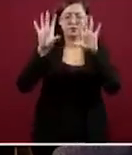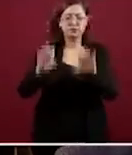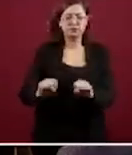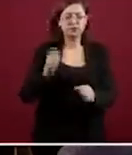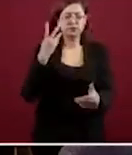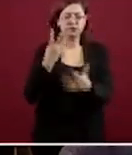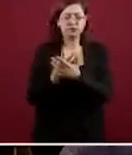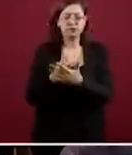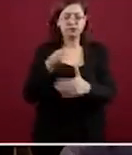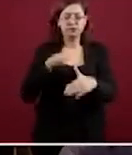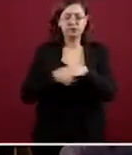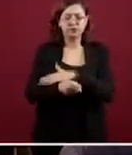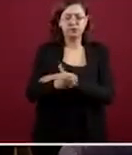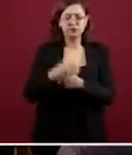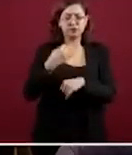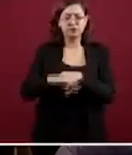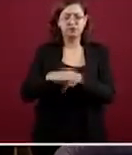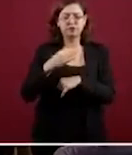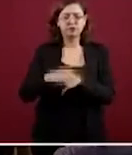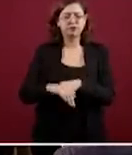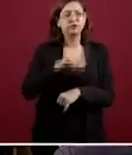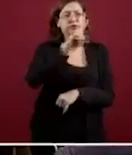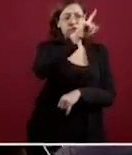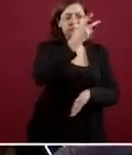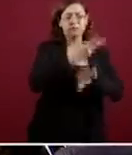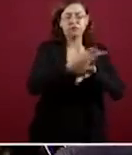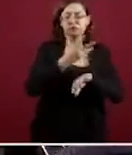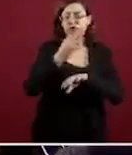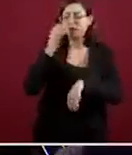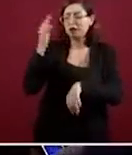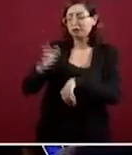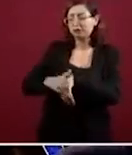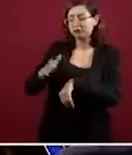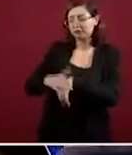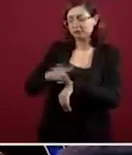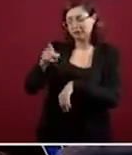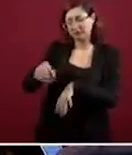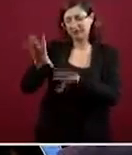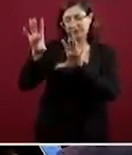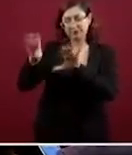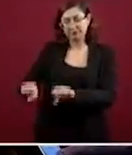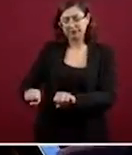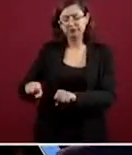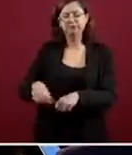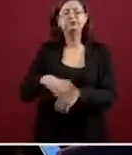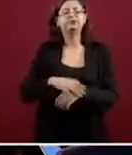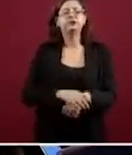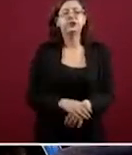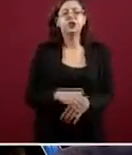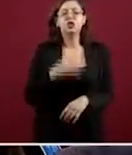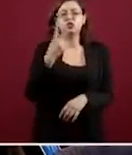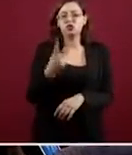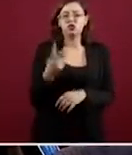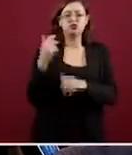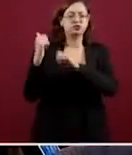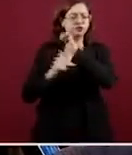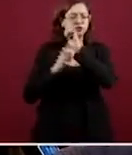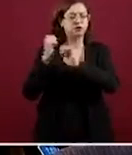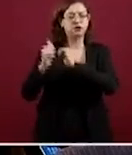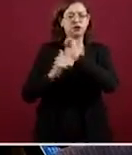que va a dirigirme en eeuu a méxico sobre este en este primer paso el día 2 de abril